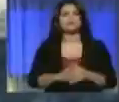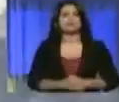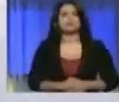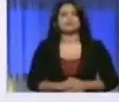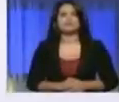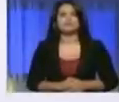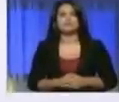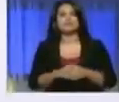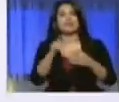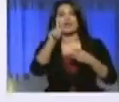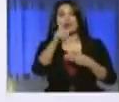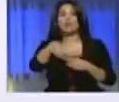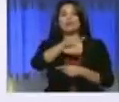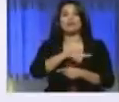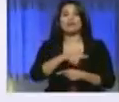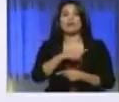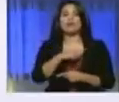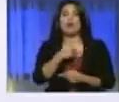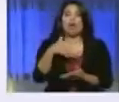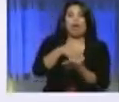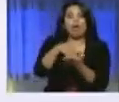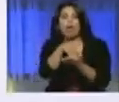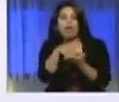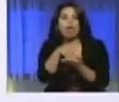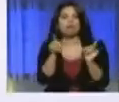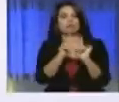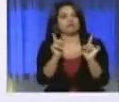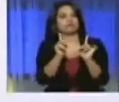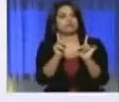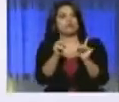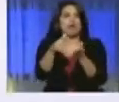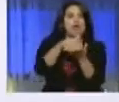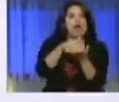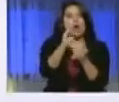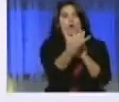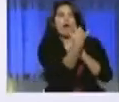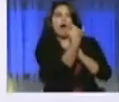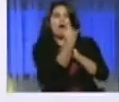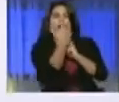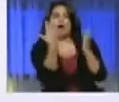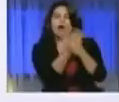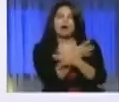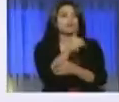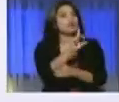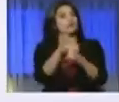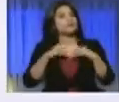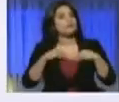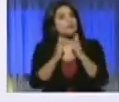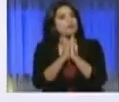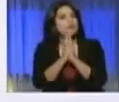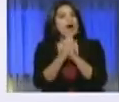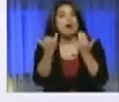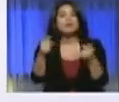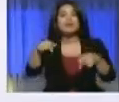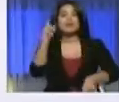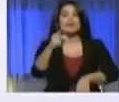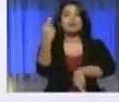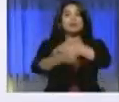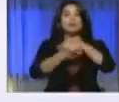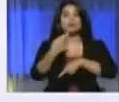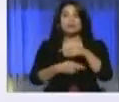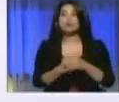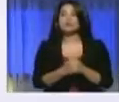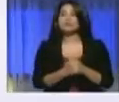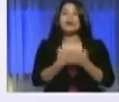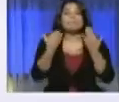Y que nadie se raje, que nadie se deje confundir. Son los tiempos de revolución y somos